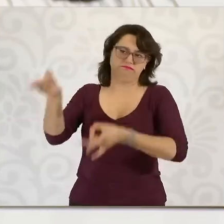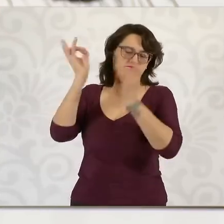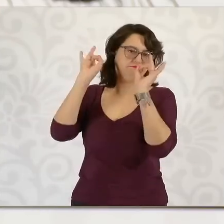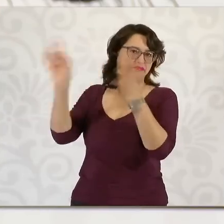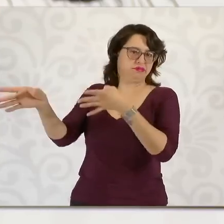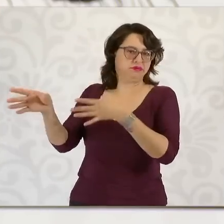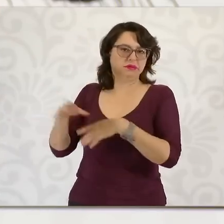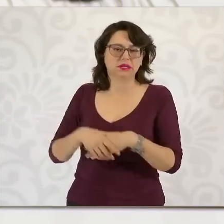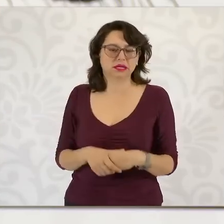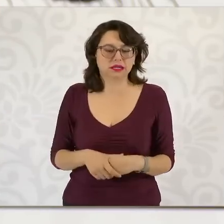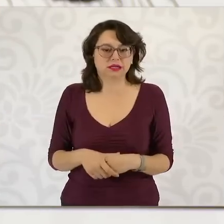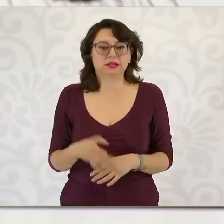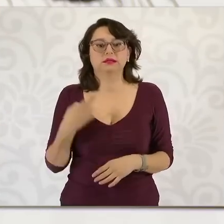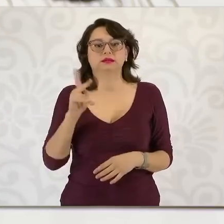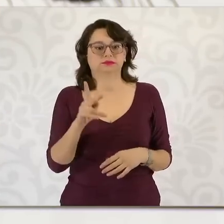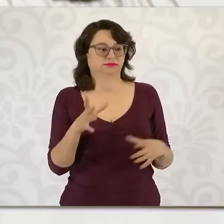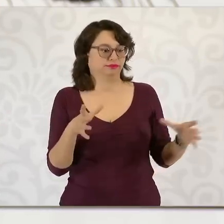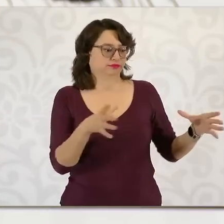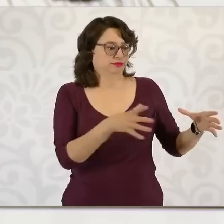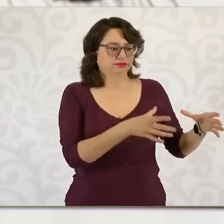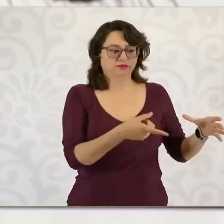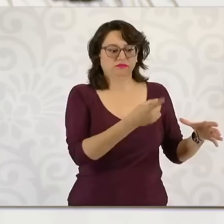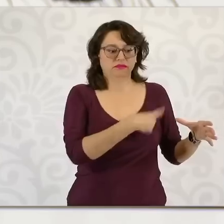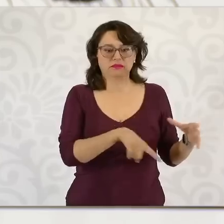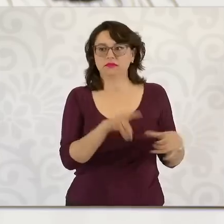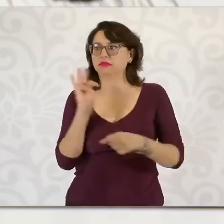minoría frente a la mayoría